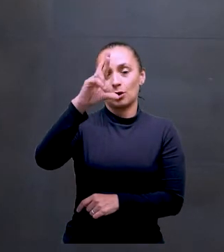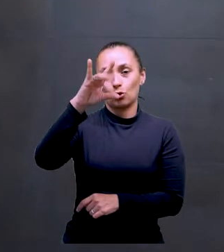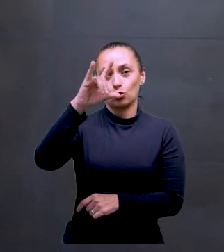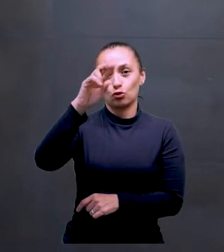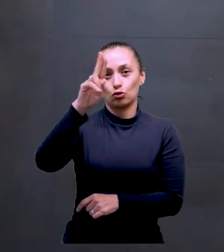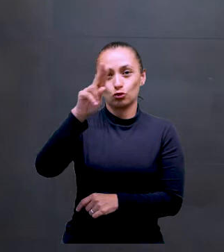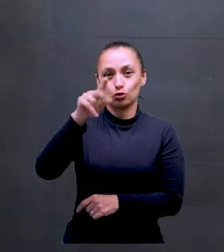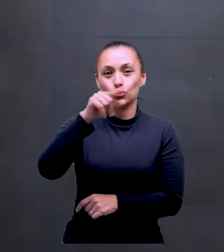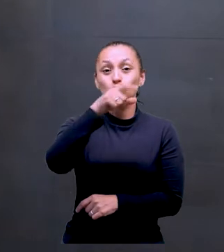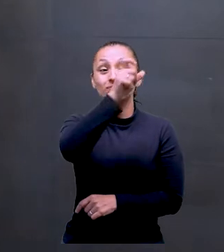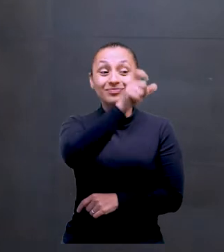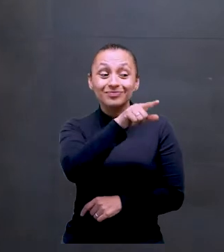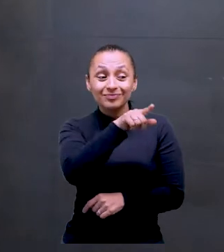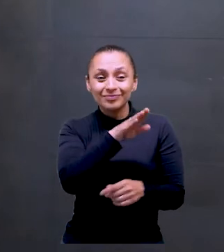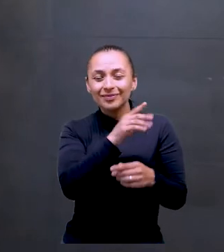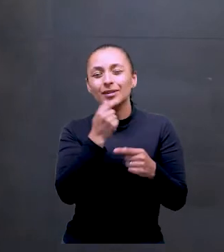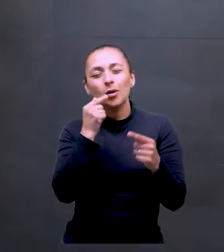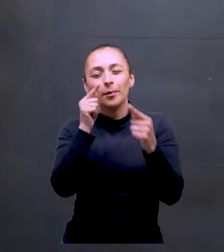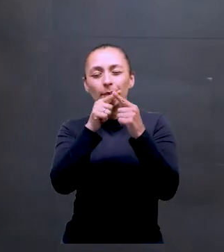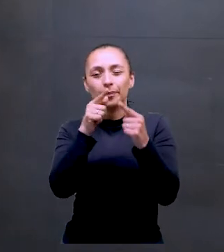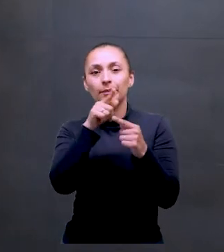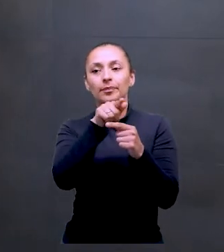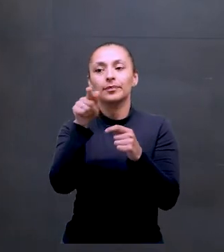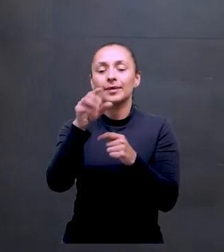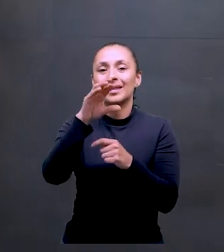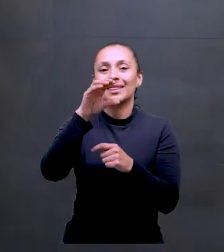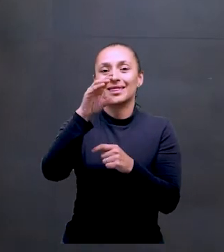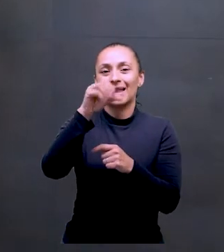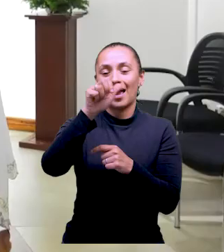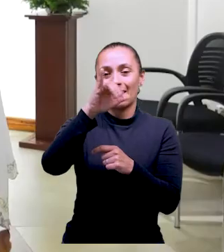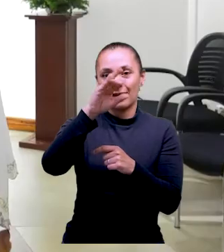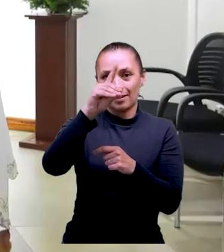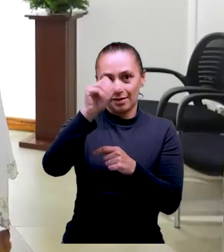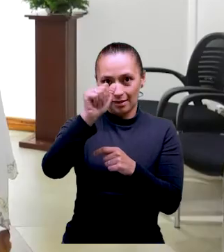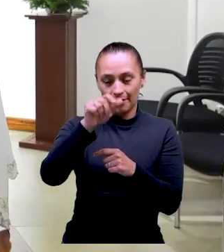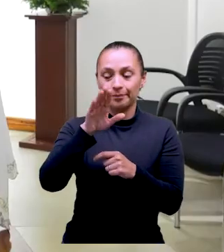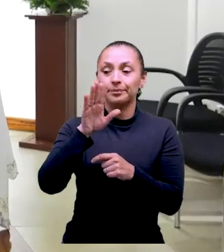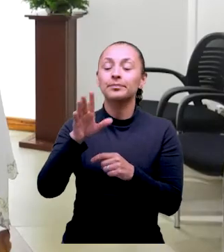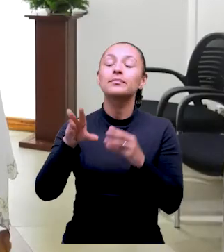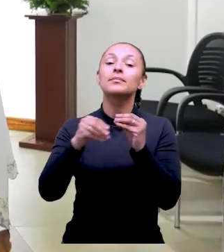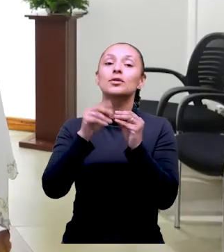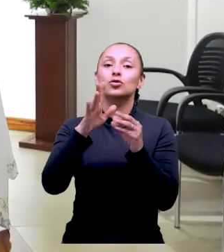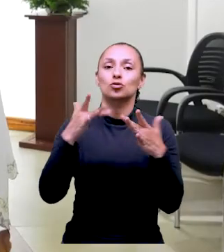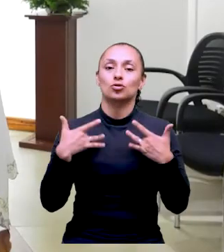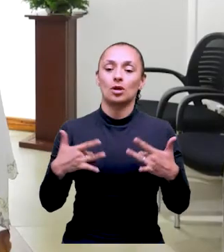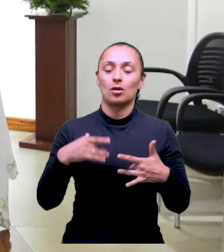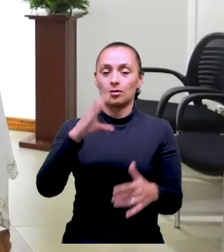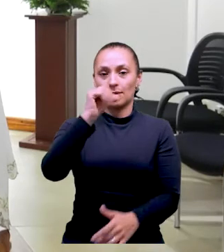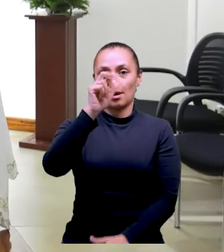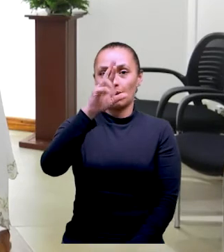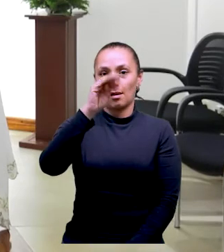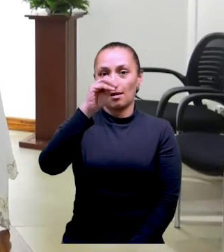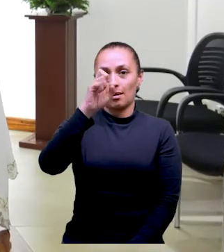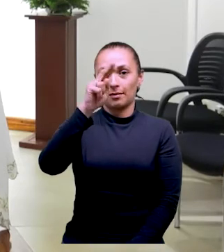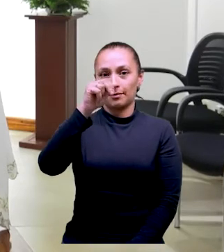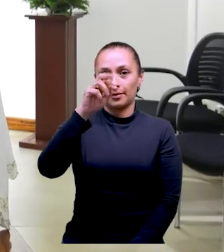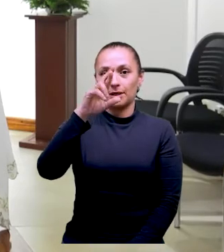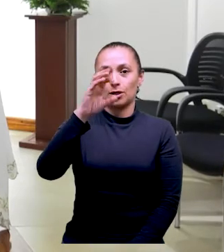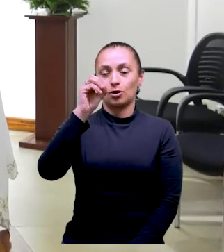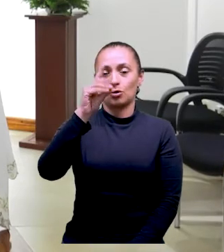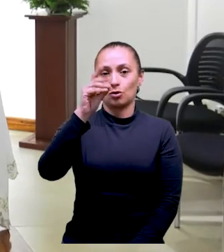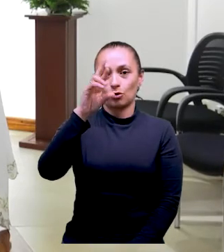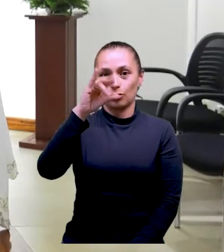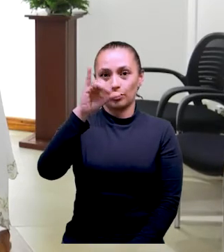intención ayuda lorena erazo y aunque no por la salud de carmen elena rodríguez